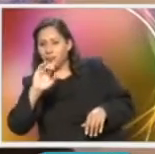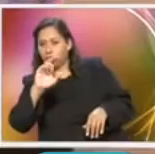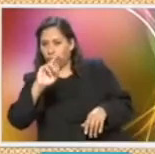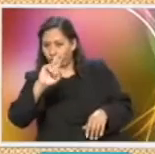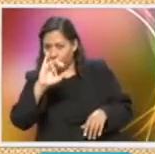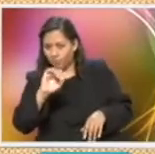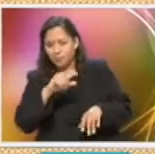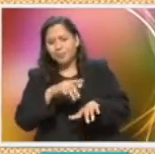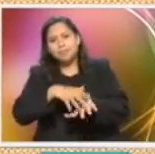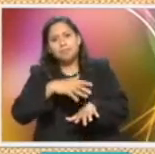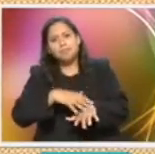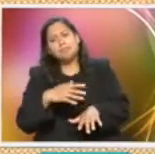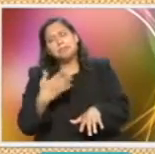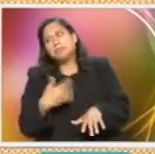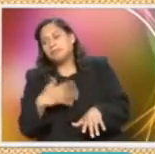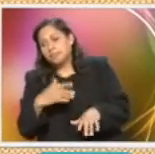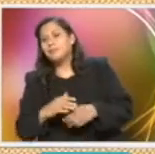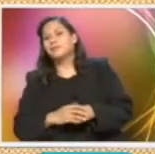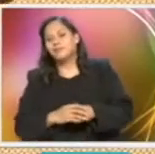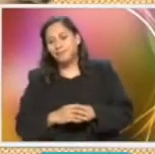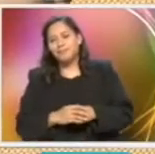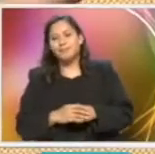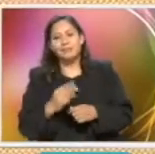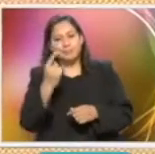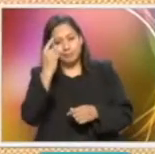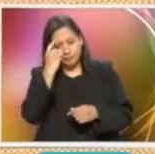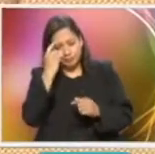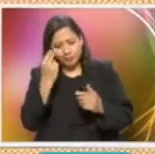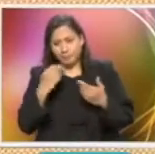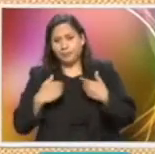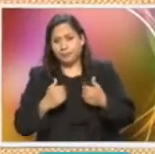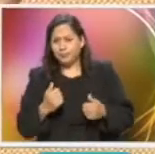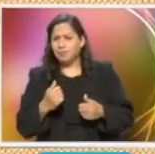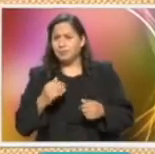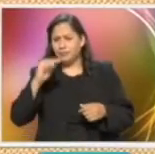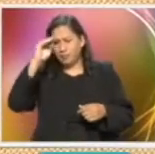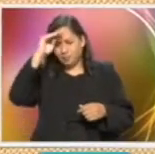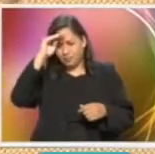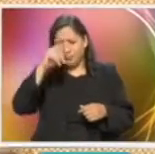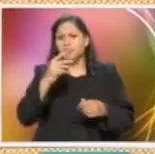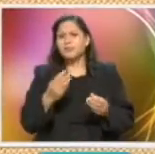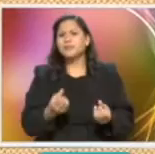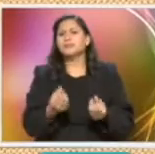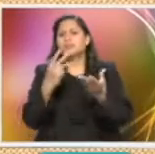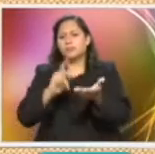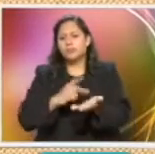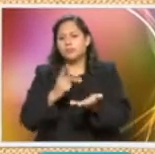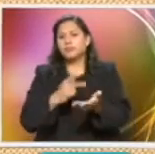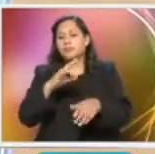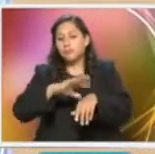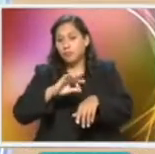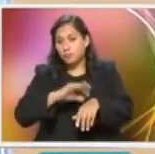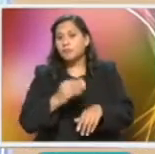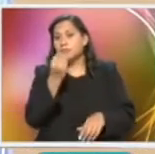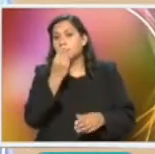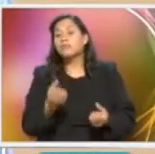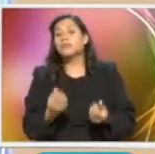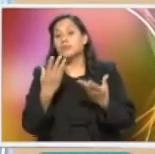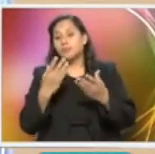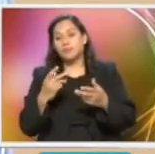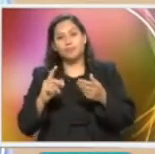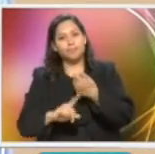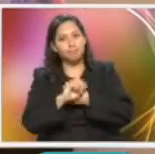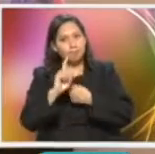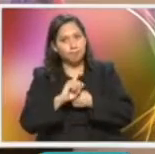para entender, pues tenemos que hacernos esa pregunta, ¿realmente cuántas veces consumimos carne? Es un problema de la